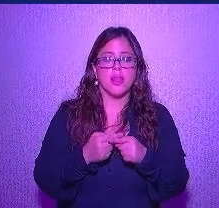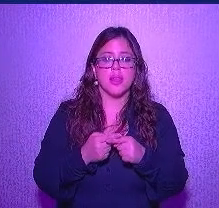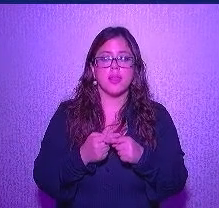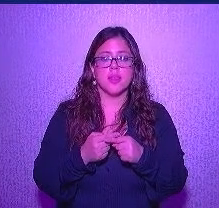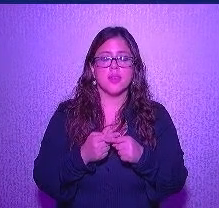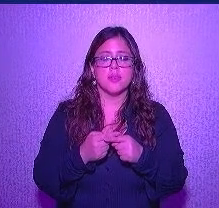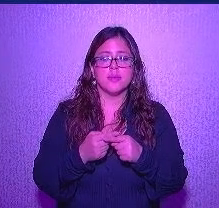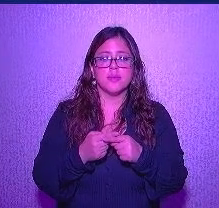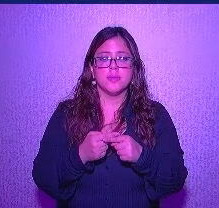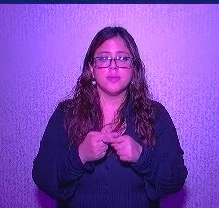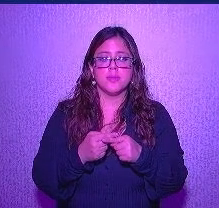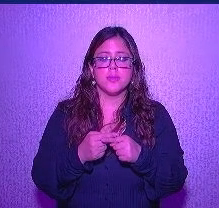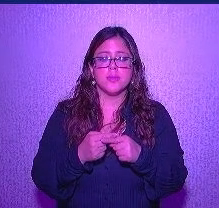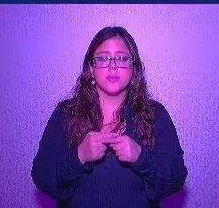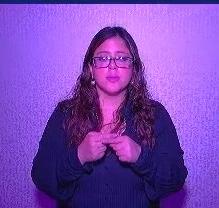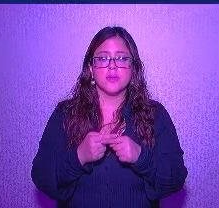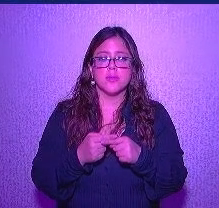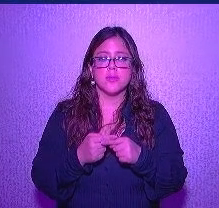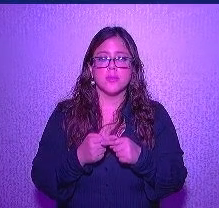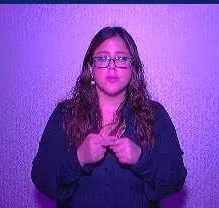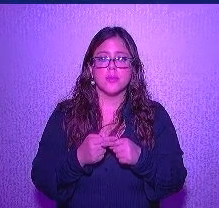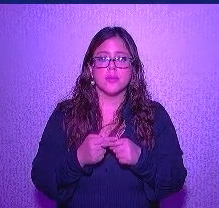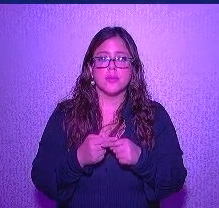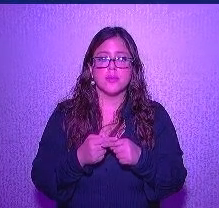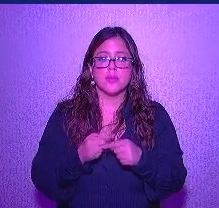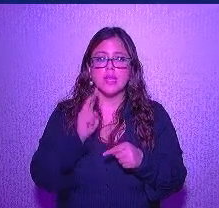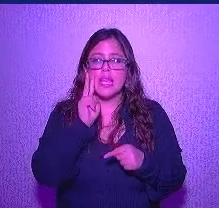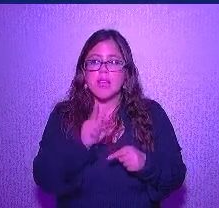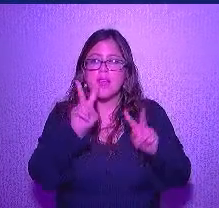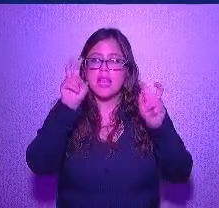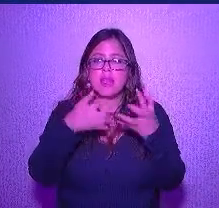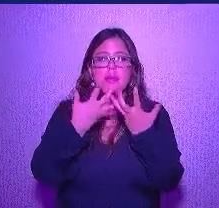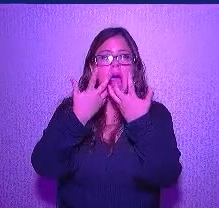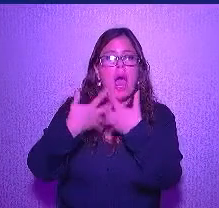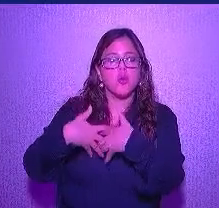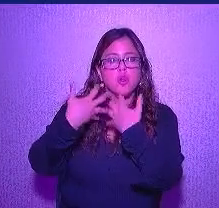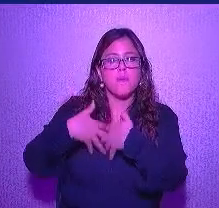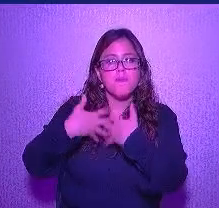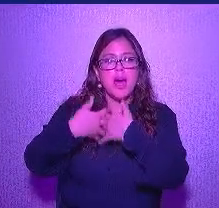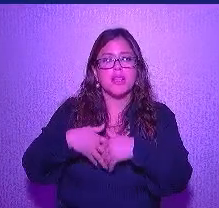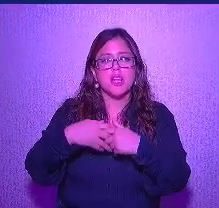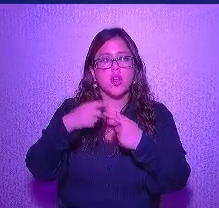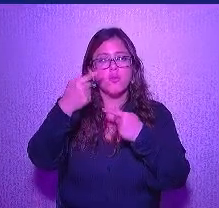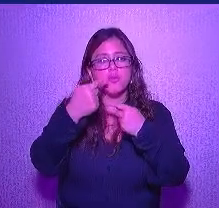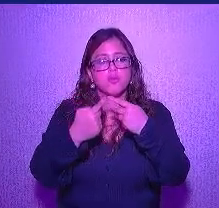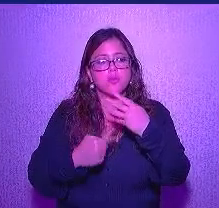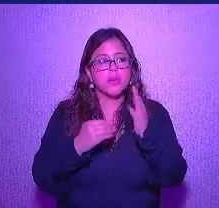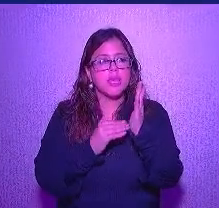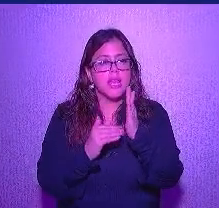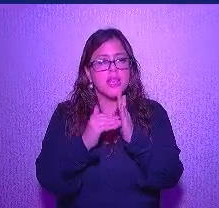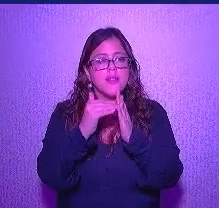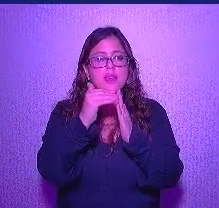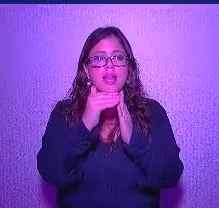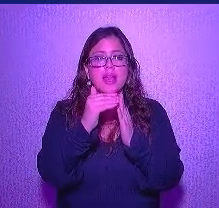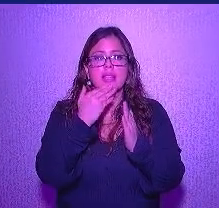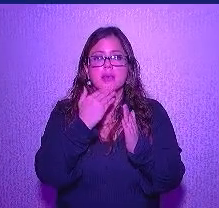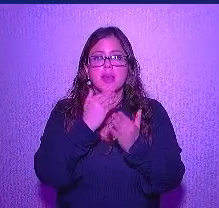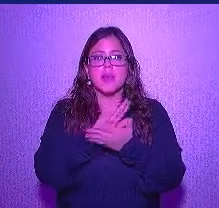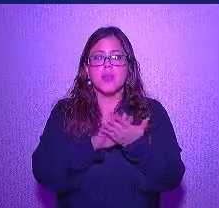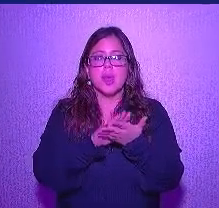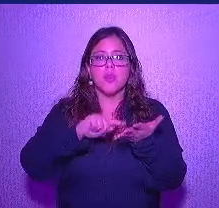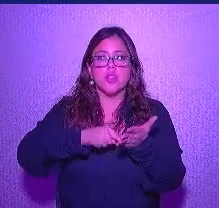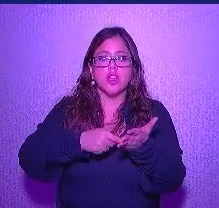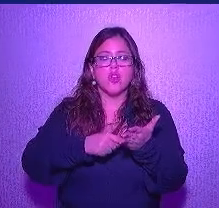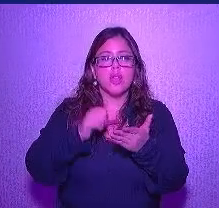a abrazar automatización en diversos niveles que tiene una expectativa de siempre que interactúa con una tecnología algo más